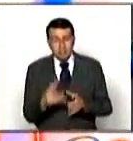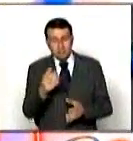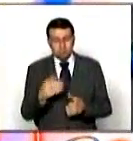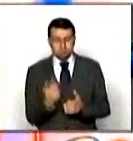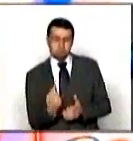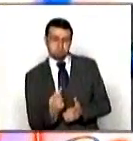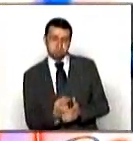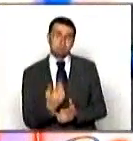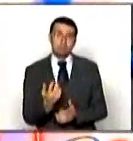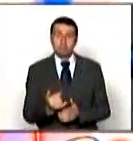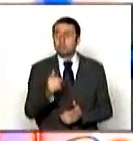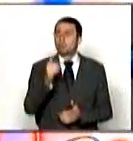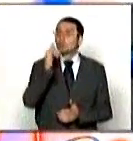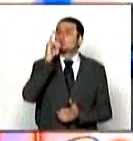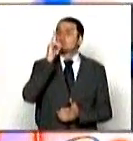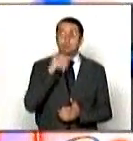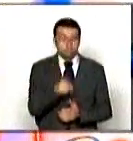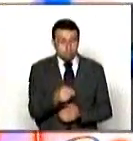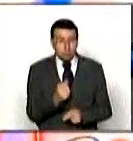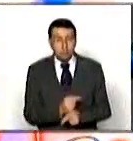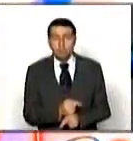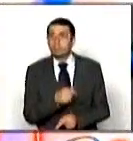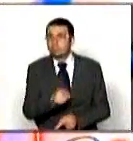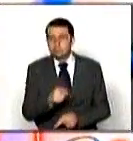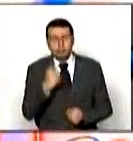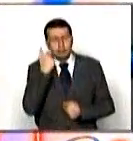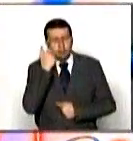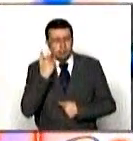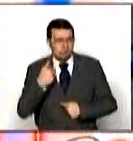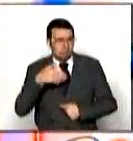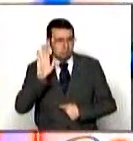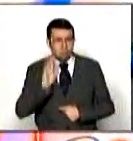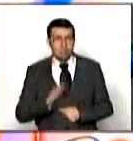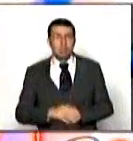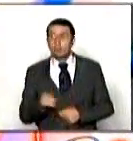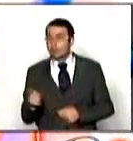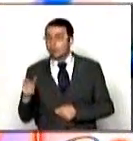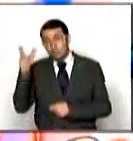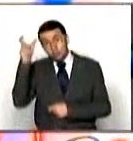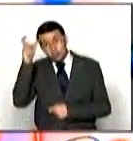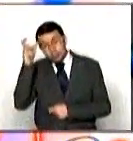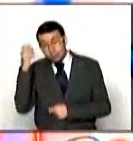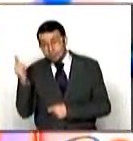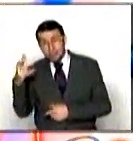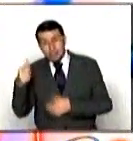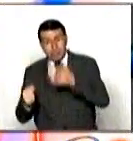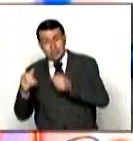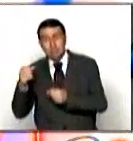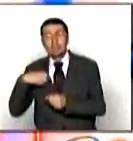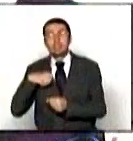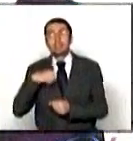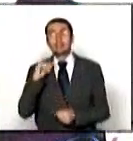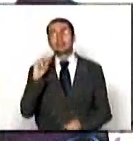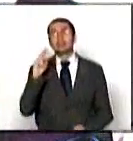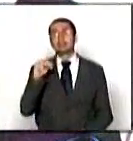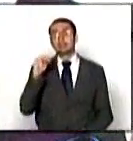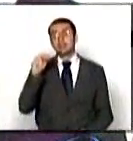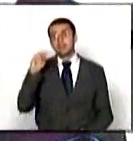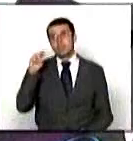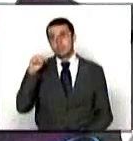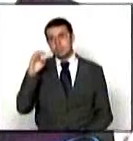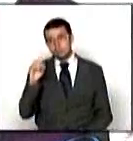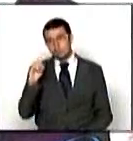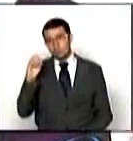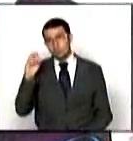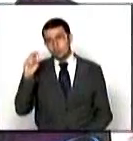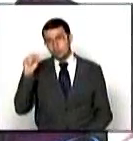niños enfermos para toda la vida. La leche de vaca tiene inmunoglobulinas, que son sustancias inmunológicas hechas para un ternero,